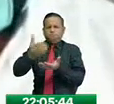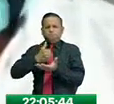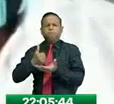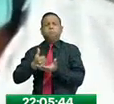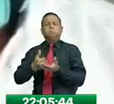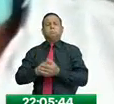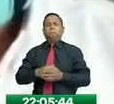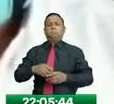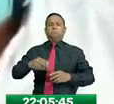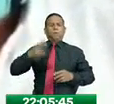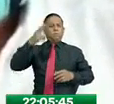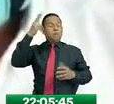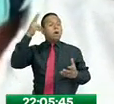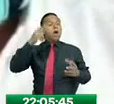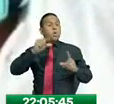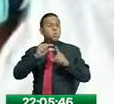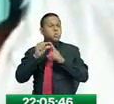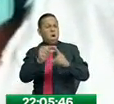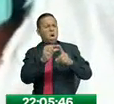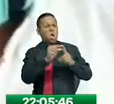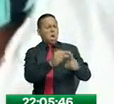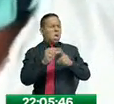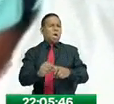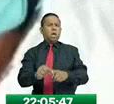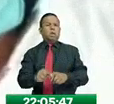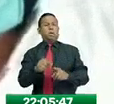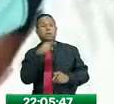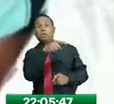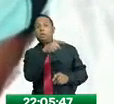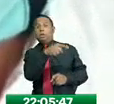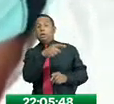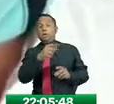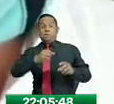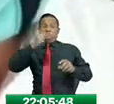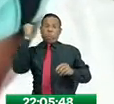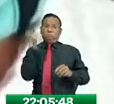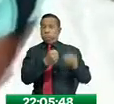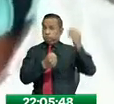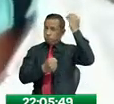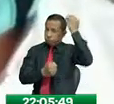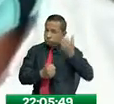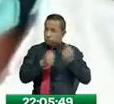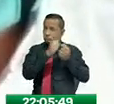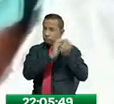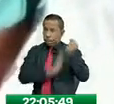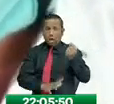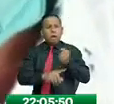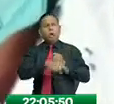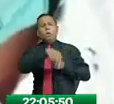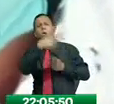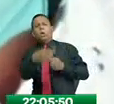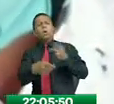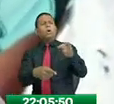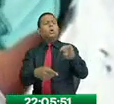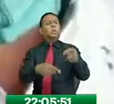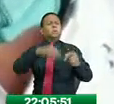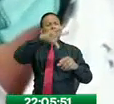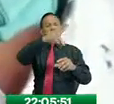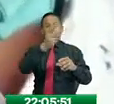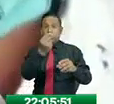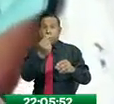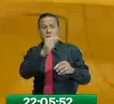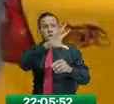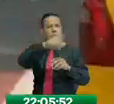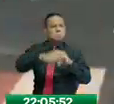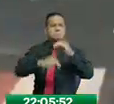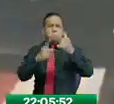le insultaron, dame la plata, le dijeron. Ya. Y allá le partieron la cabeza y acá también el vecino de al lado le quitaron la plata y el